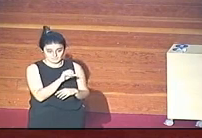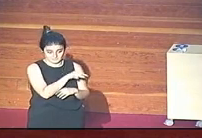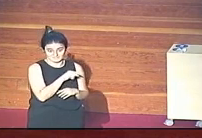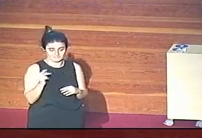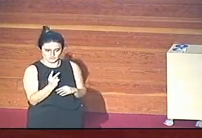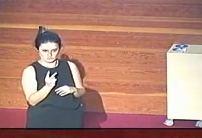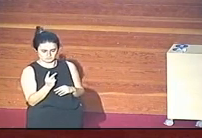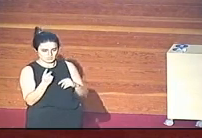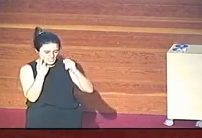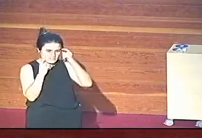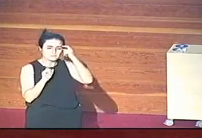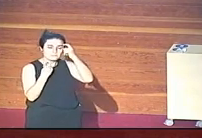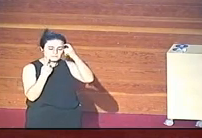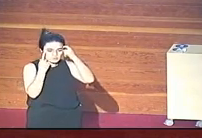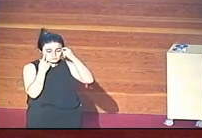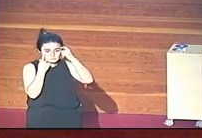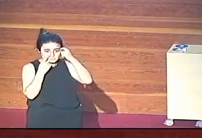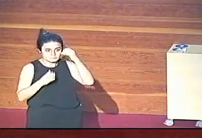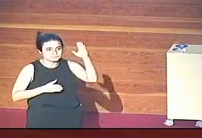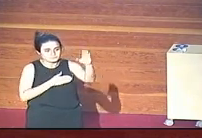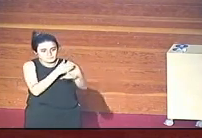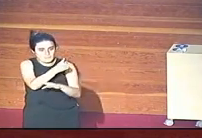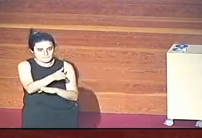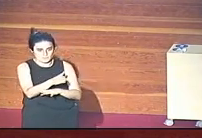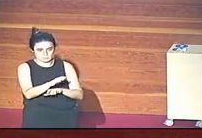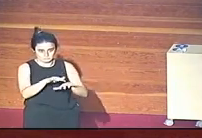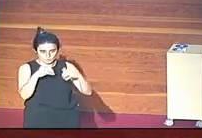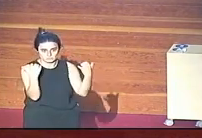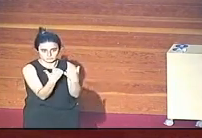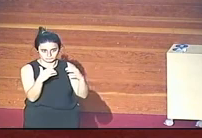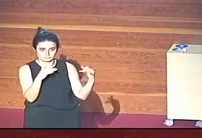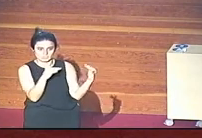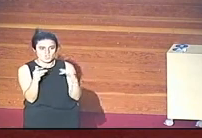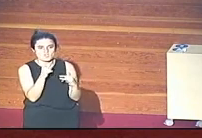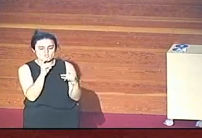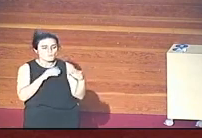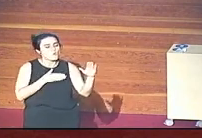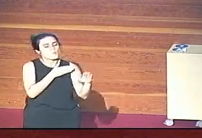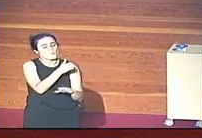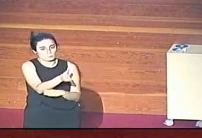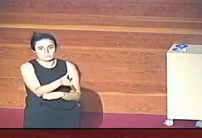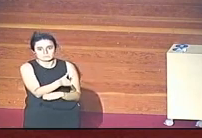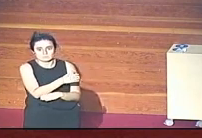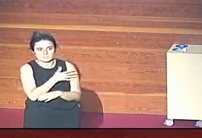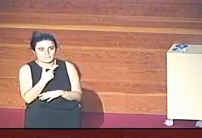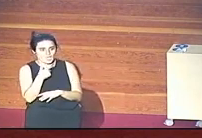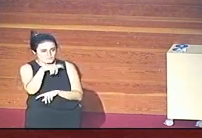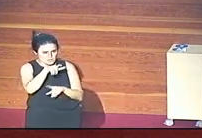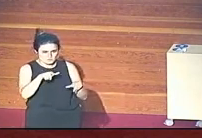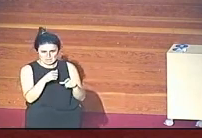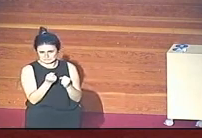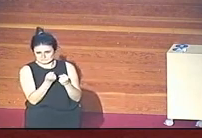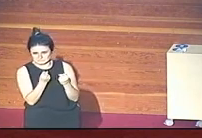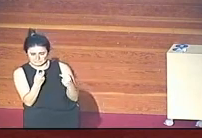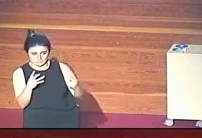cómo llegamos al estadio es un tema de movilidad tenemos miles de aficionados que van a ir